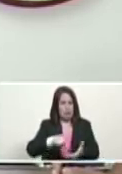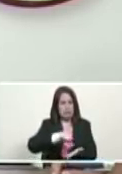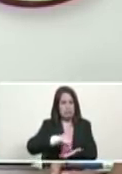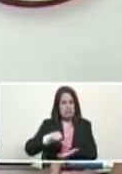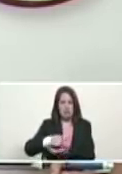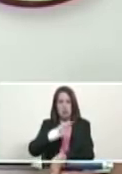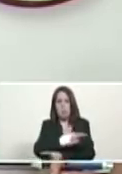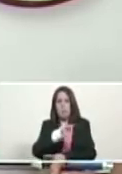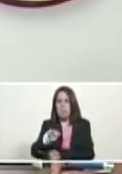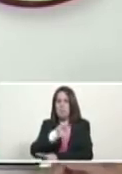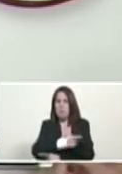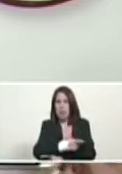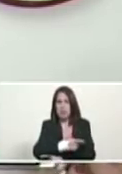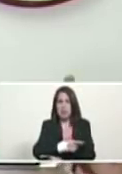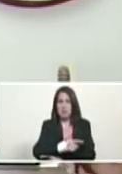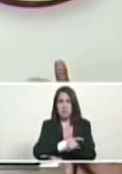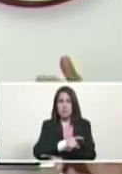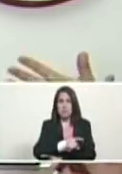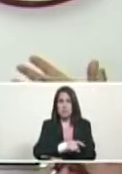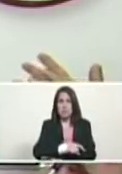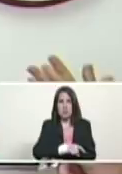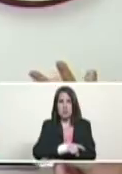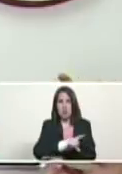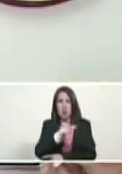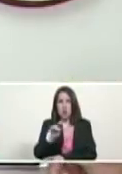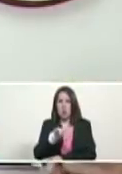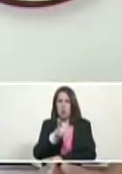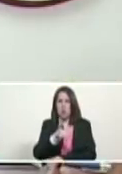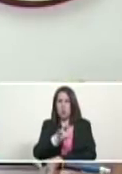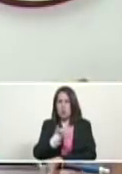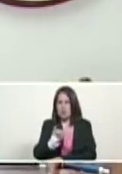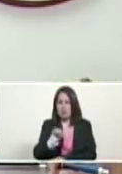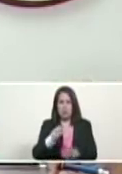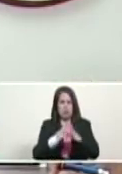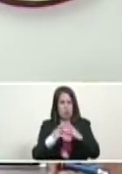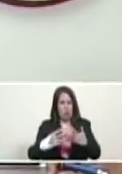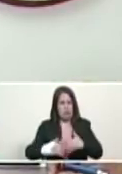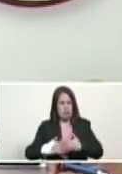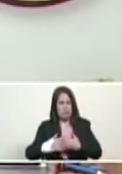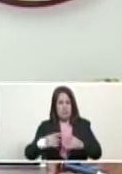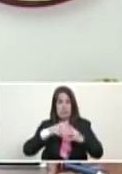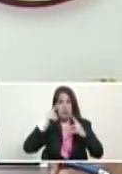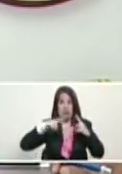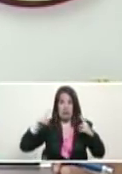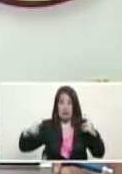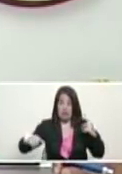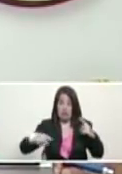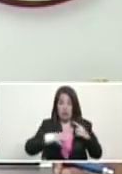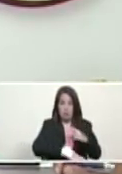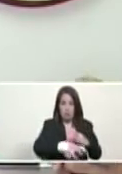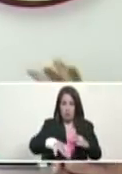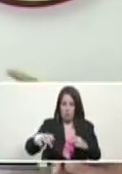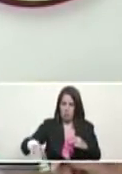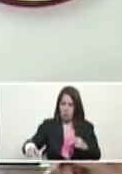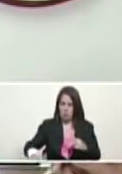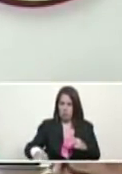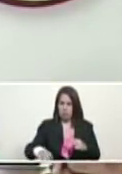centro de mando de Gudi, de Guri, de Caruachi, de Macagua, de las estaciones, de las